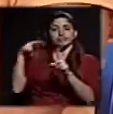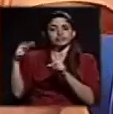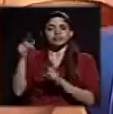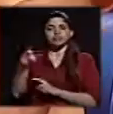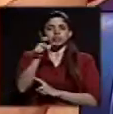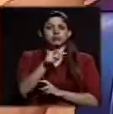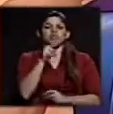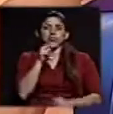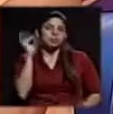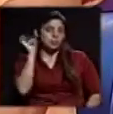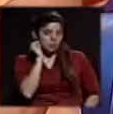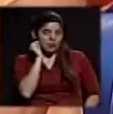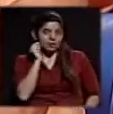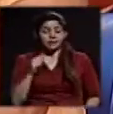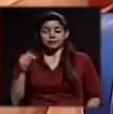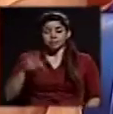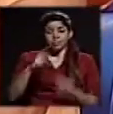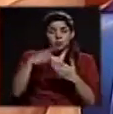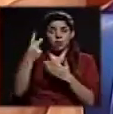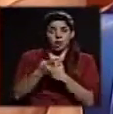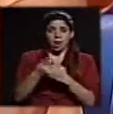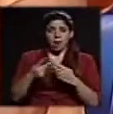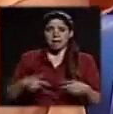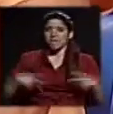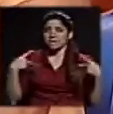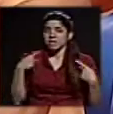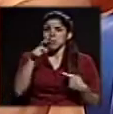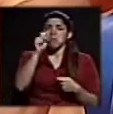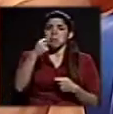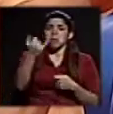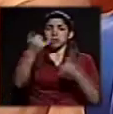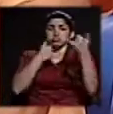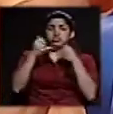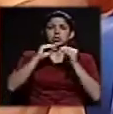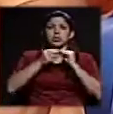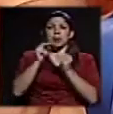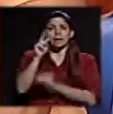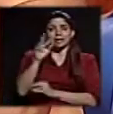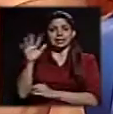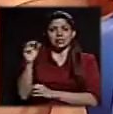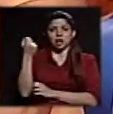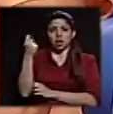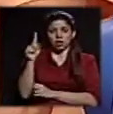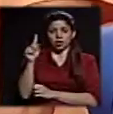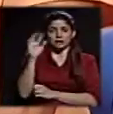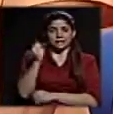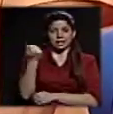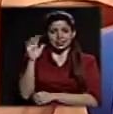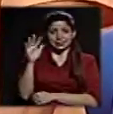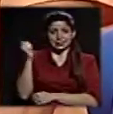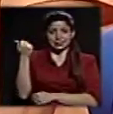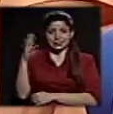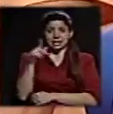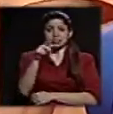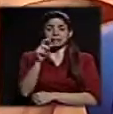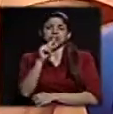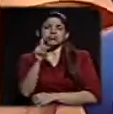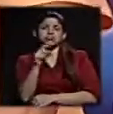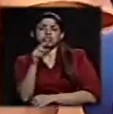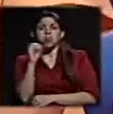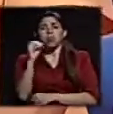femeninas. Este es un programa en vivo. Usted puede llamarnos al 25 11 15 15 y hacer sus preguntas